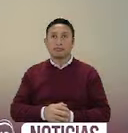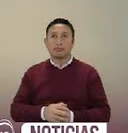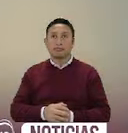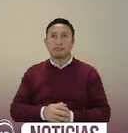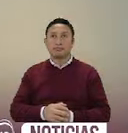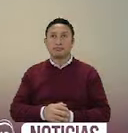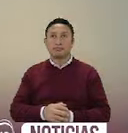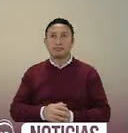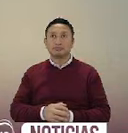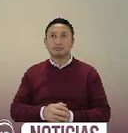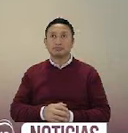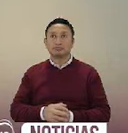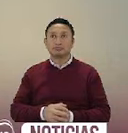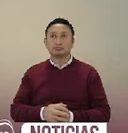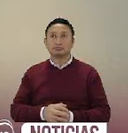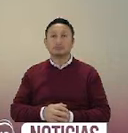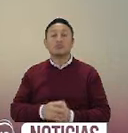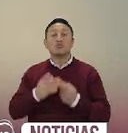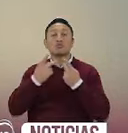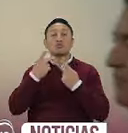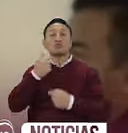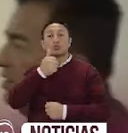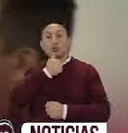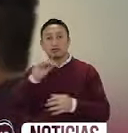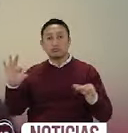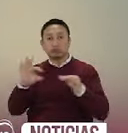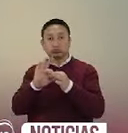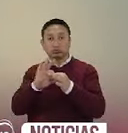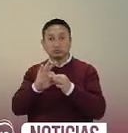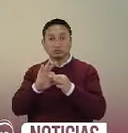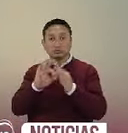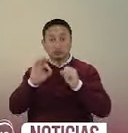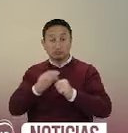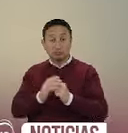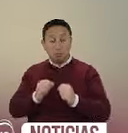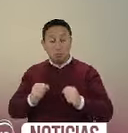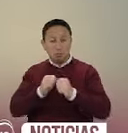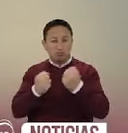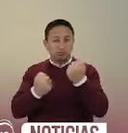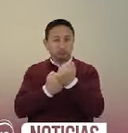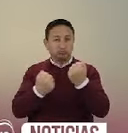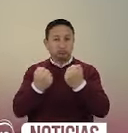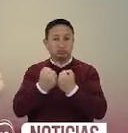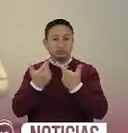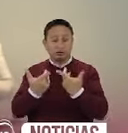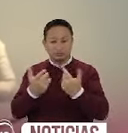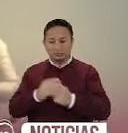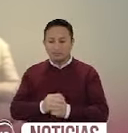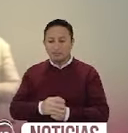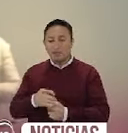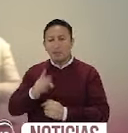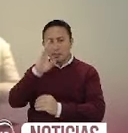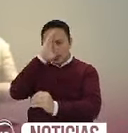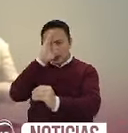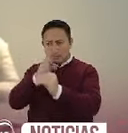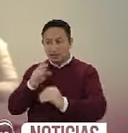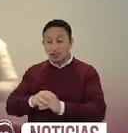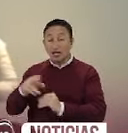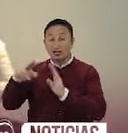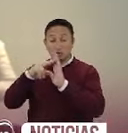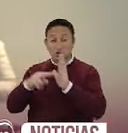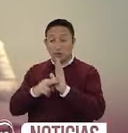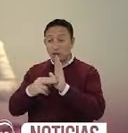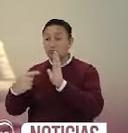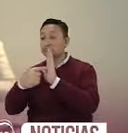ARCSA. Esta unión público-privada tiene que fortalecerse efectivamente en la búsqueda del cumplimiento normativo,